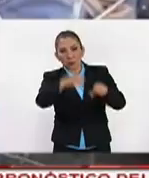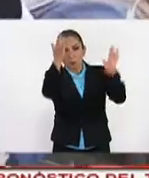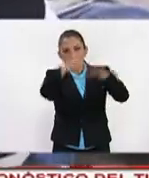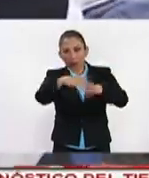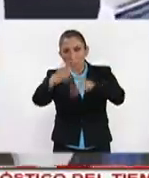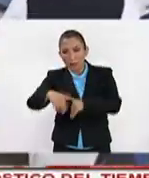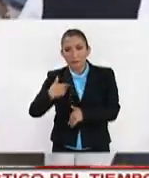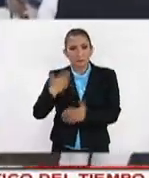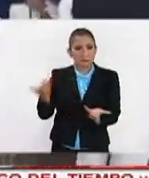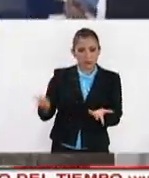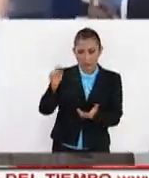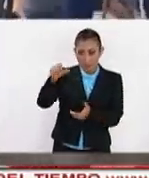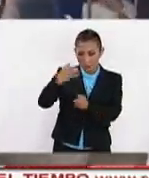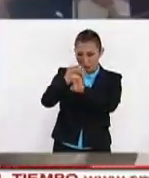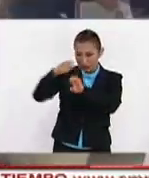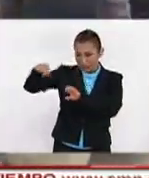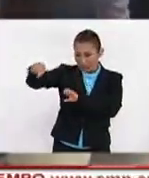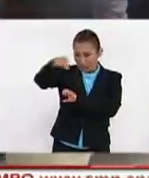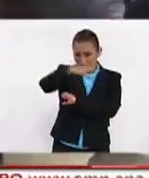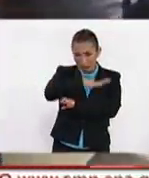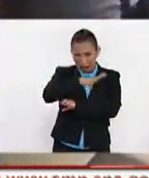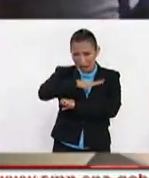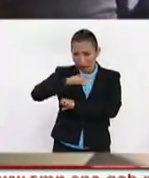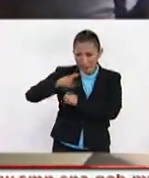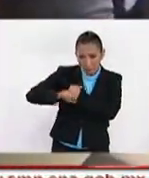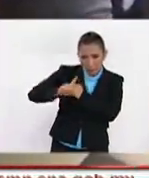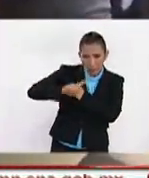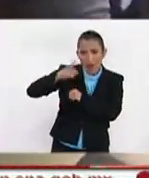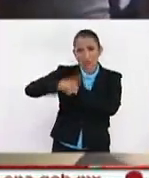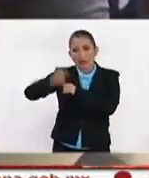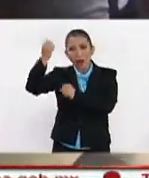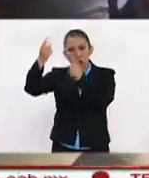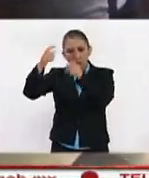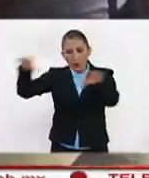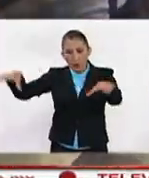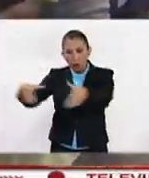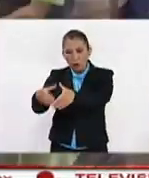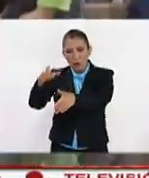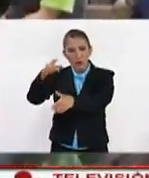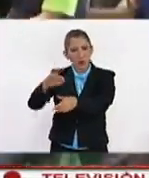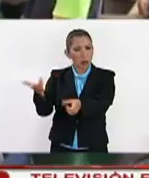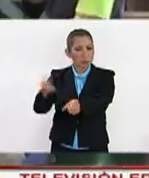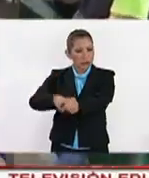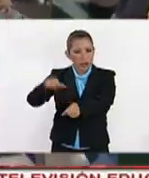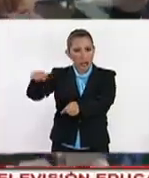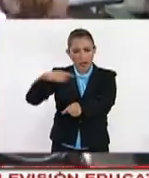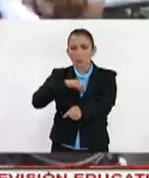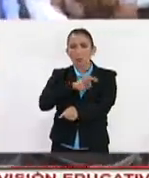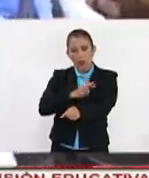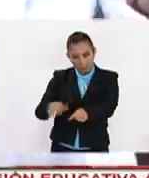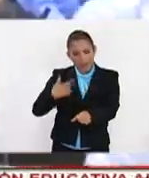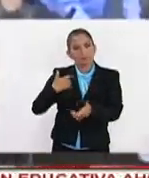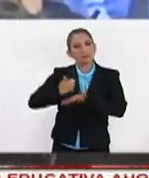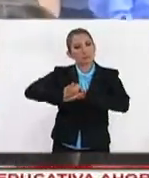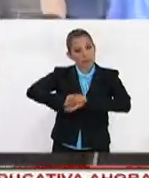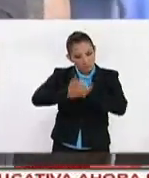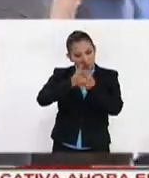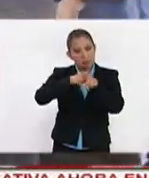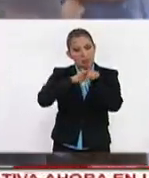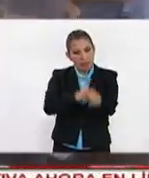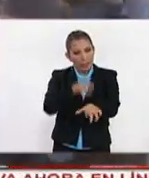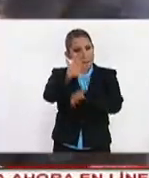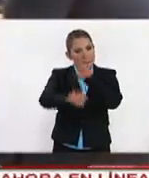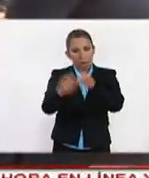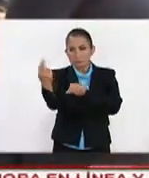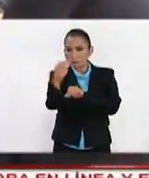sismos, a pesar de que las entidades afectadas hubo daños en algunas unidades médicas, se dispone de la capacidad requerida para